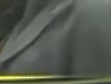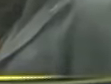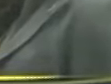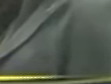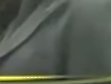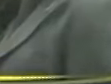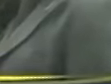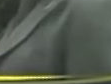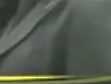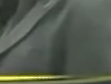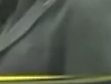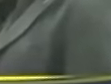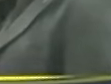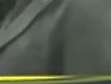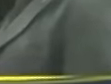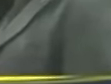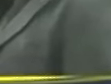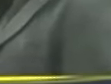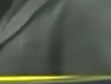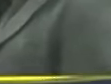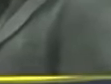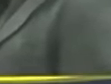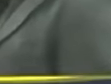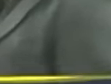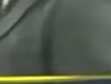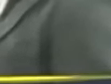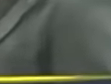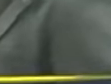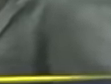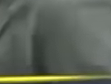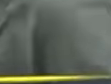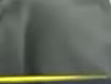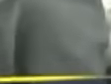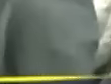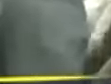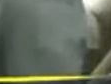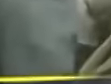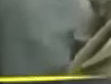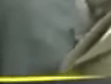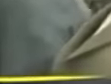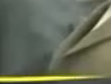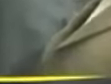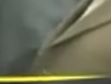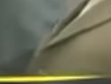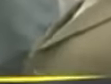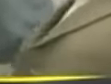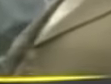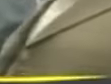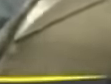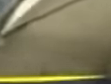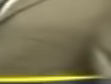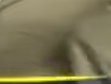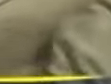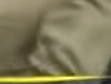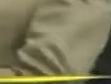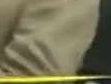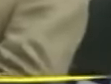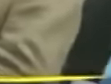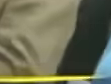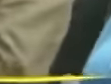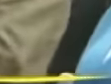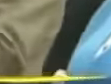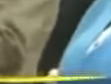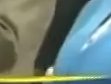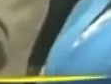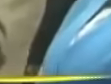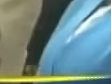expandir la protección social a través de las misiones y grandes misiones, ampliar la presencia del poder popular, lograr la paz nacional y consolidar